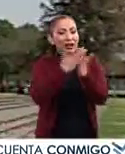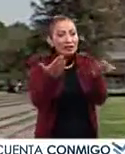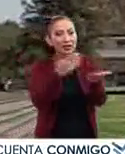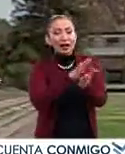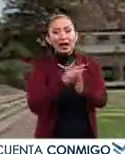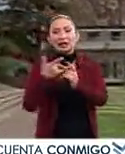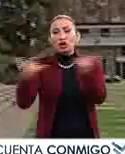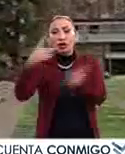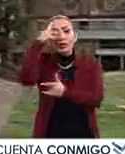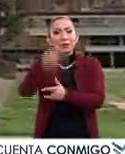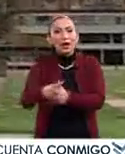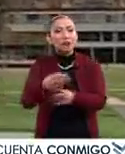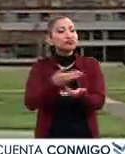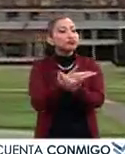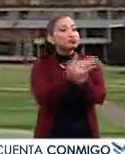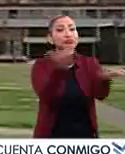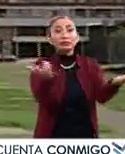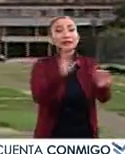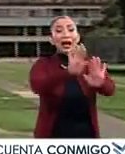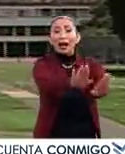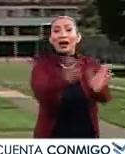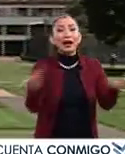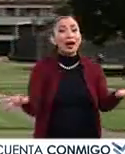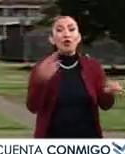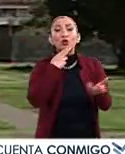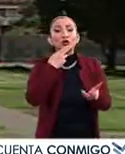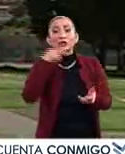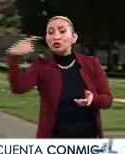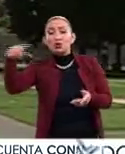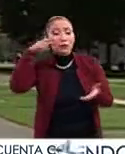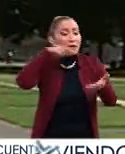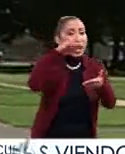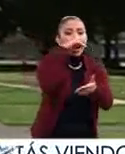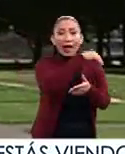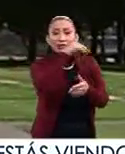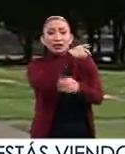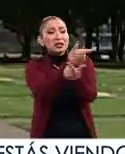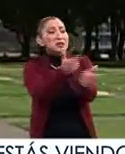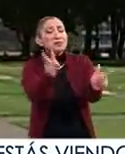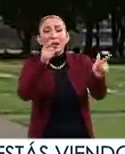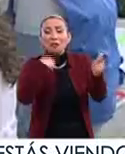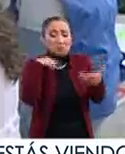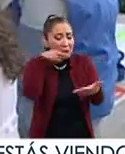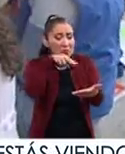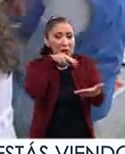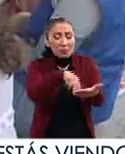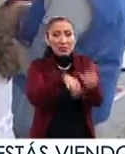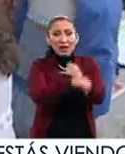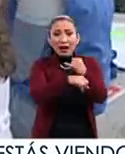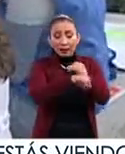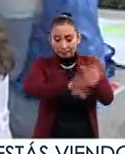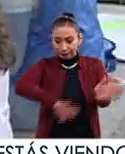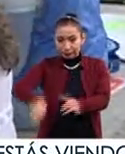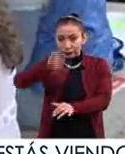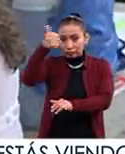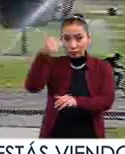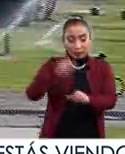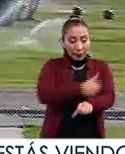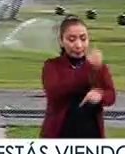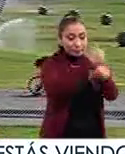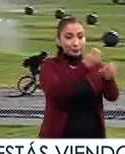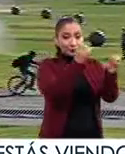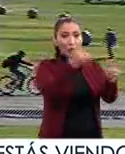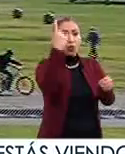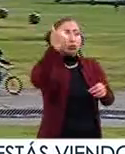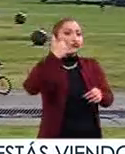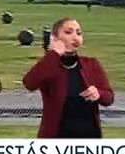literatura e historia de México. Estupendo. Y ahí está, para que la consulten gratis todos los que quieran. Y luego, vamos a abrir una oficina con un